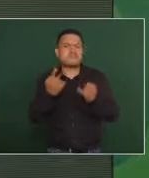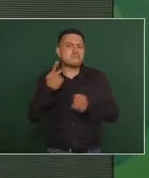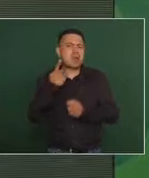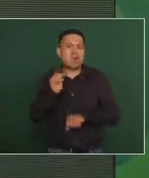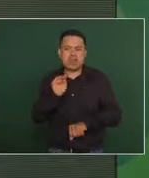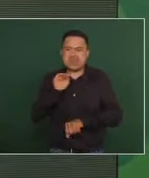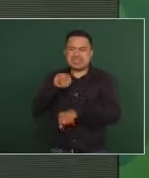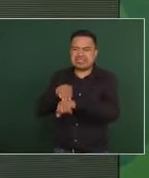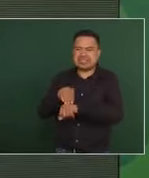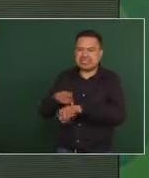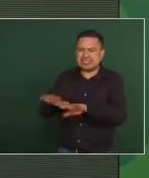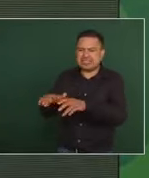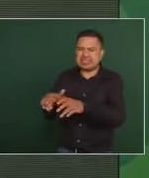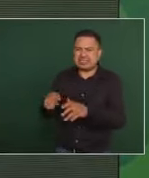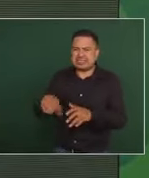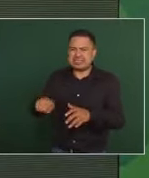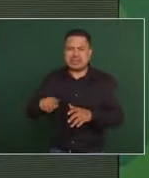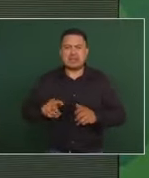politizado